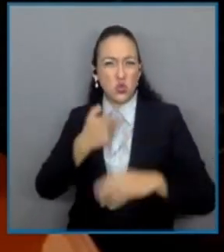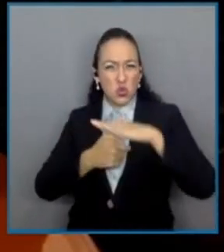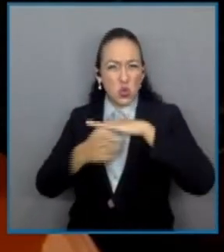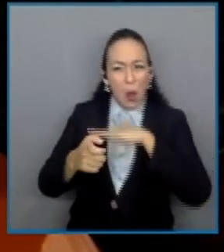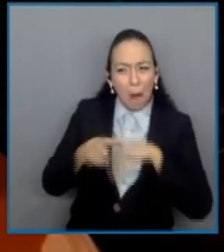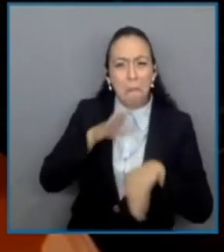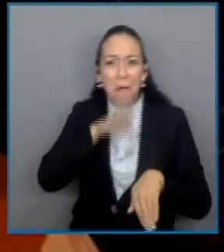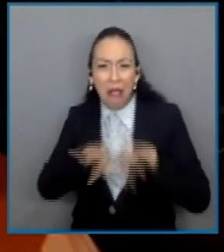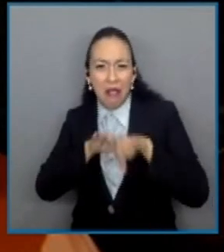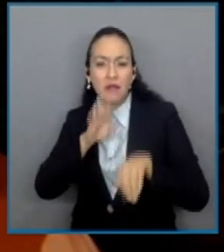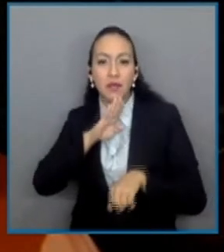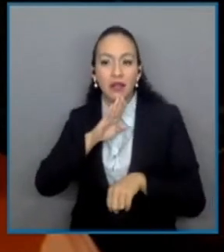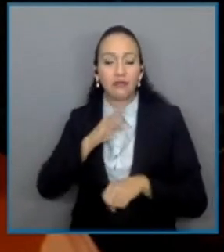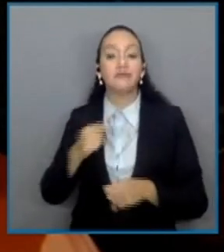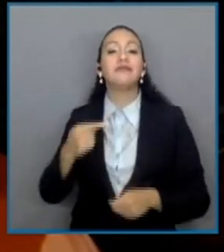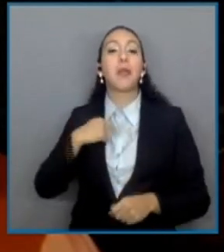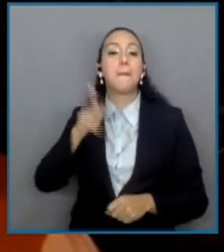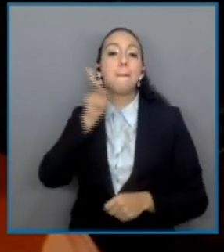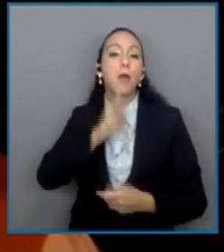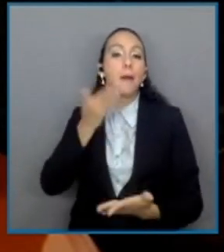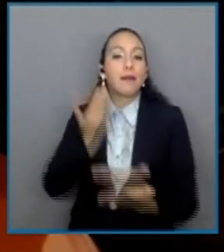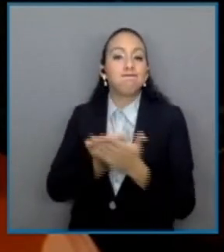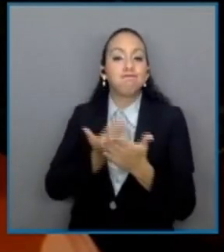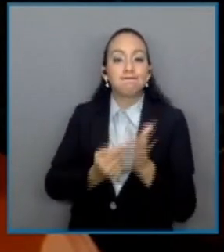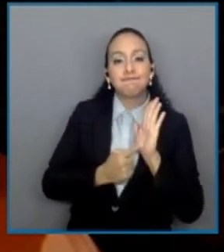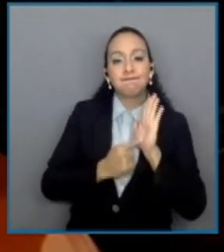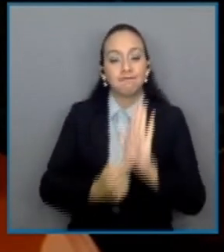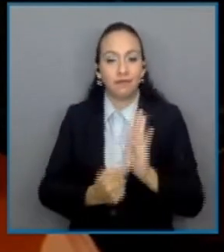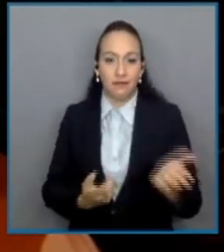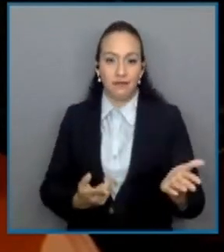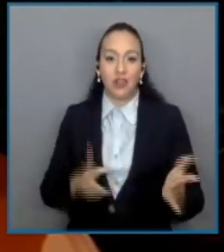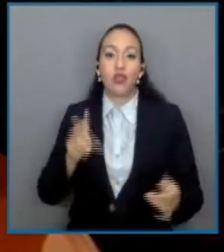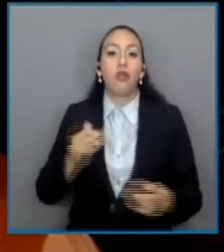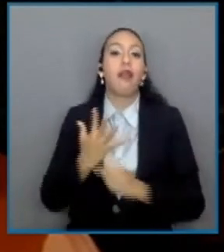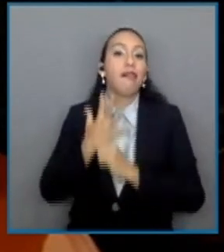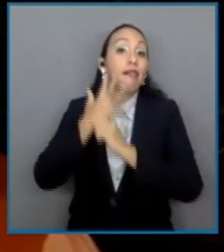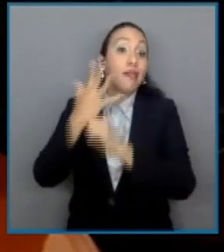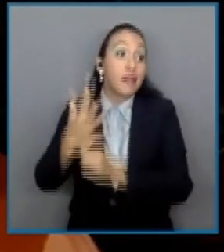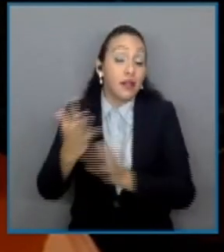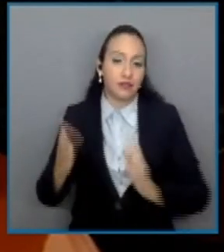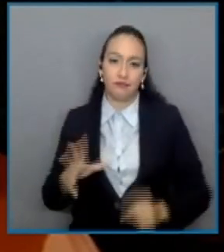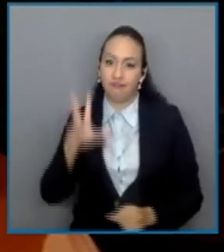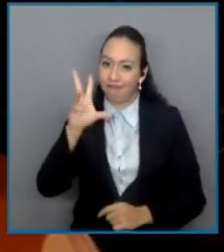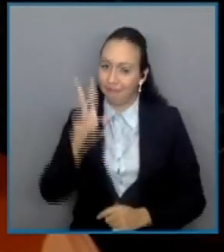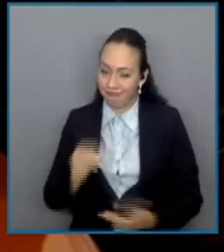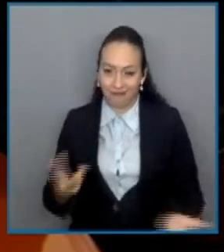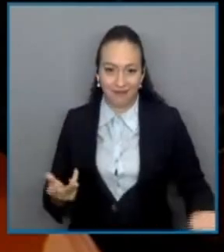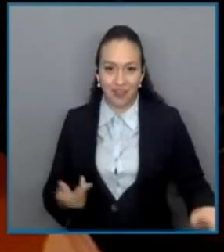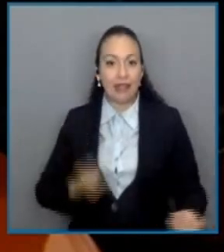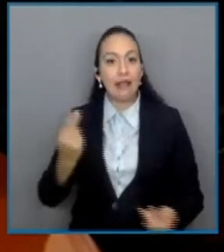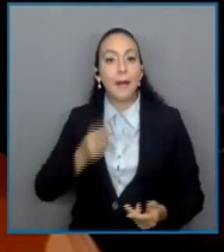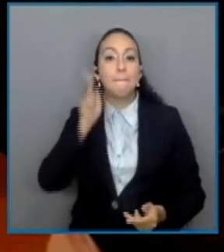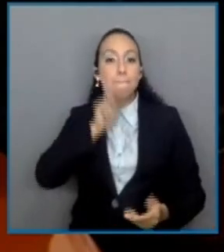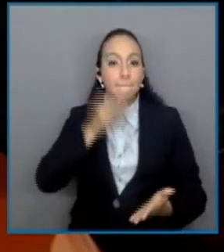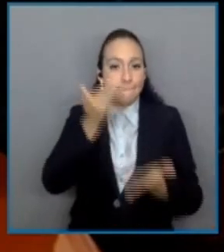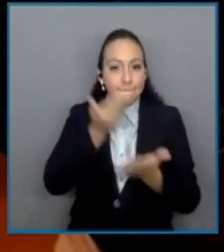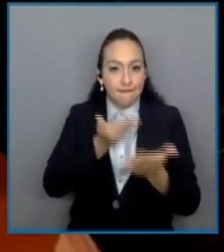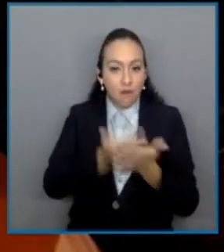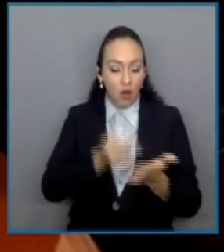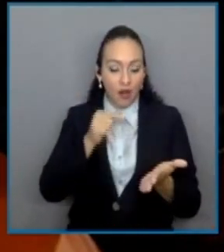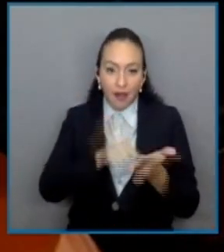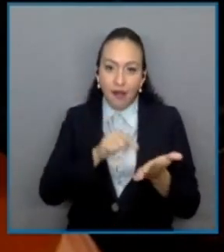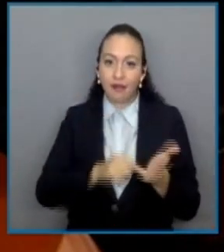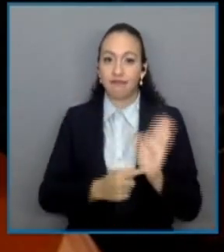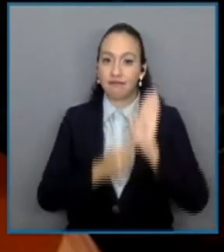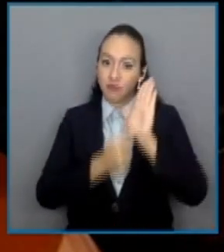puedo generalizar, y además sin pruebas, en que son corruptos. Entonces, ¿cómo